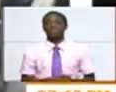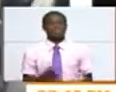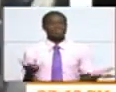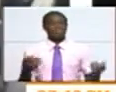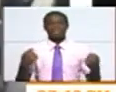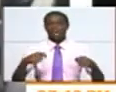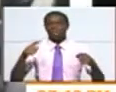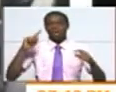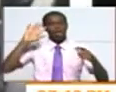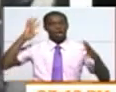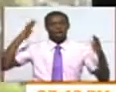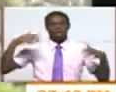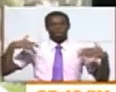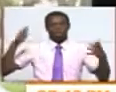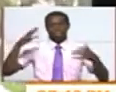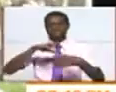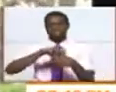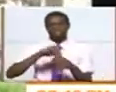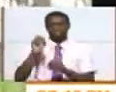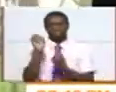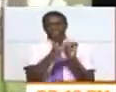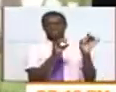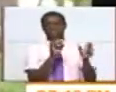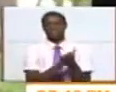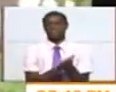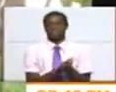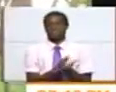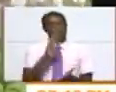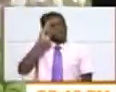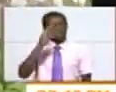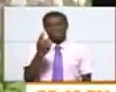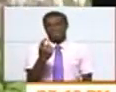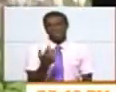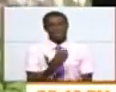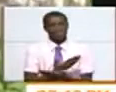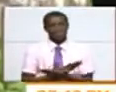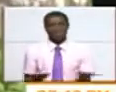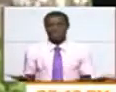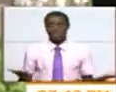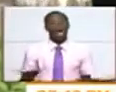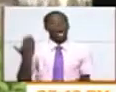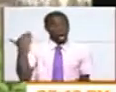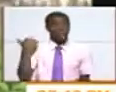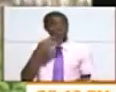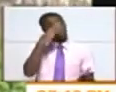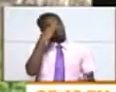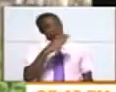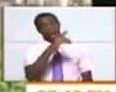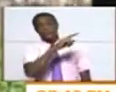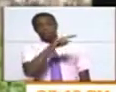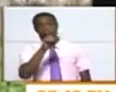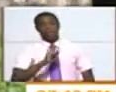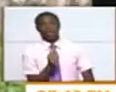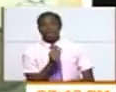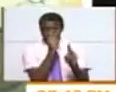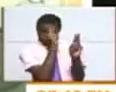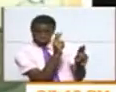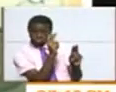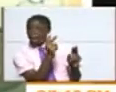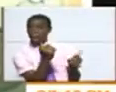locura. Son unos faltos de respeto. Están locos. Antes se respetaba a la guardia, a la policía. Pero esta ni